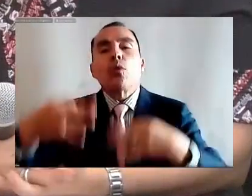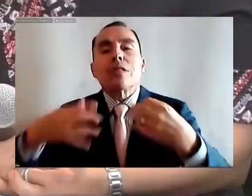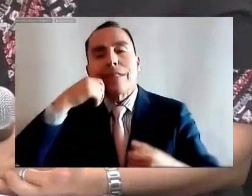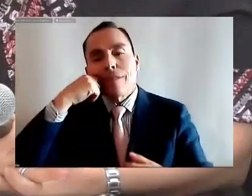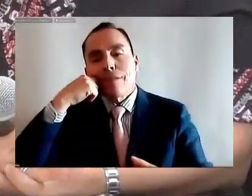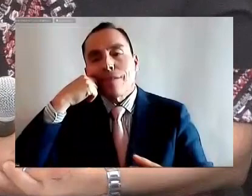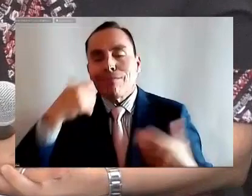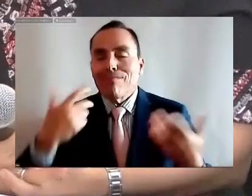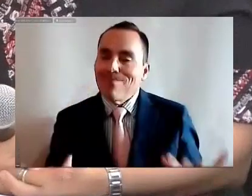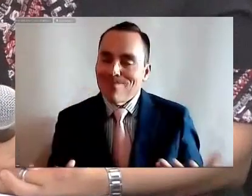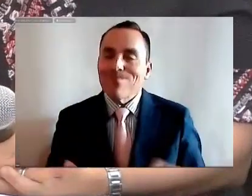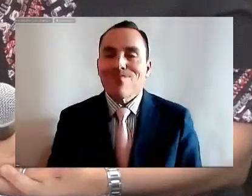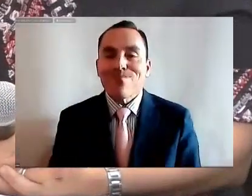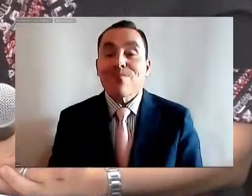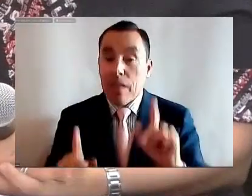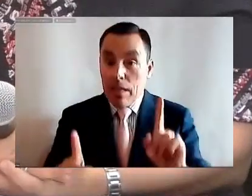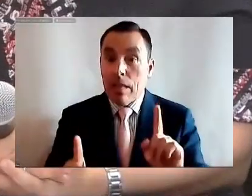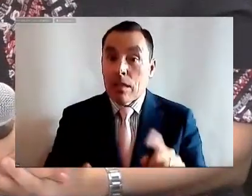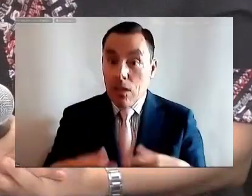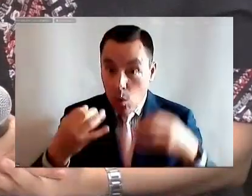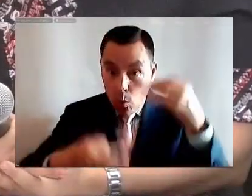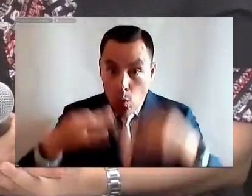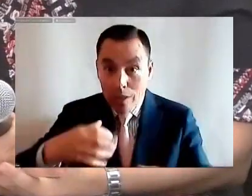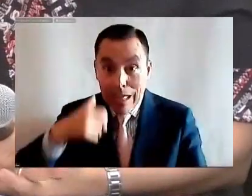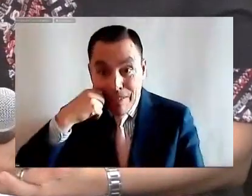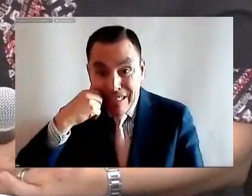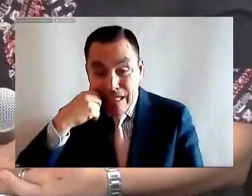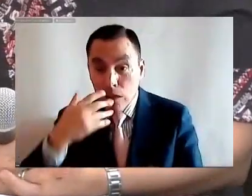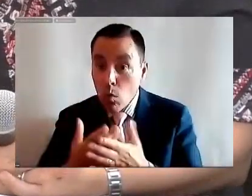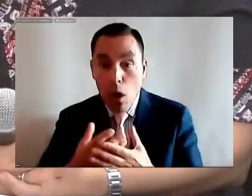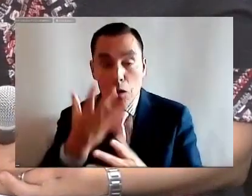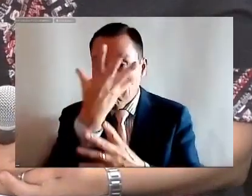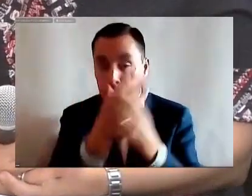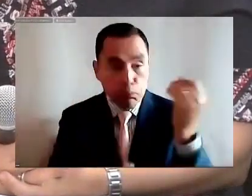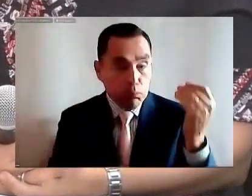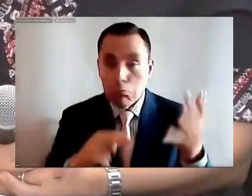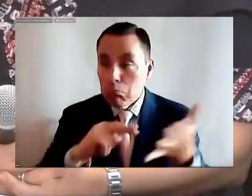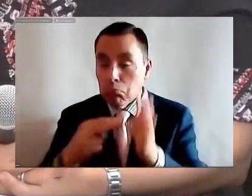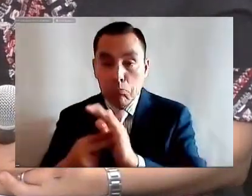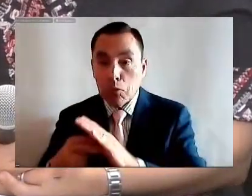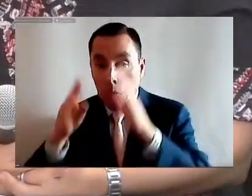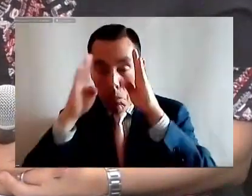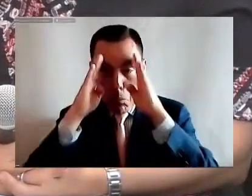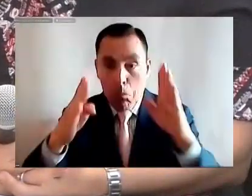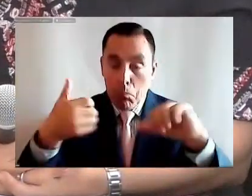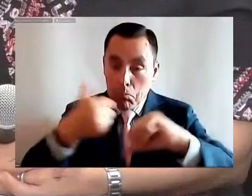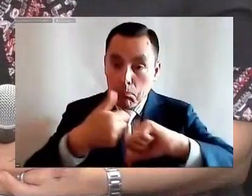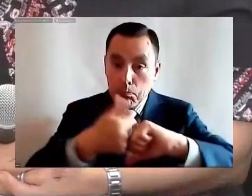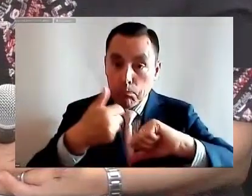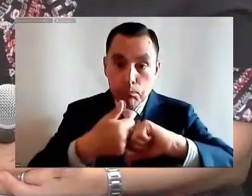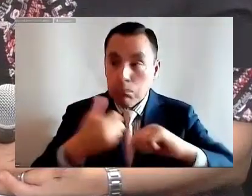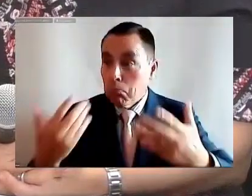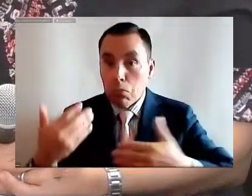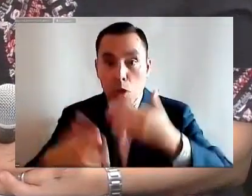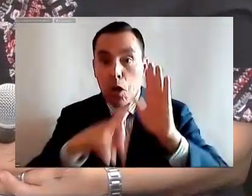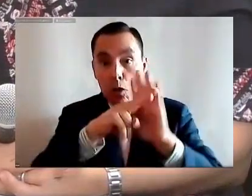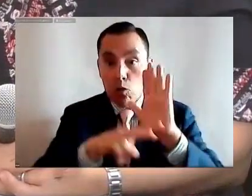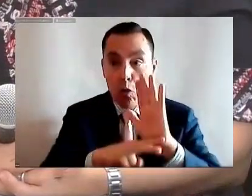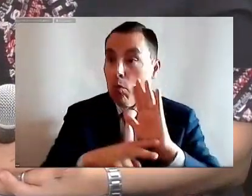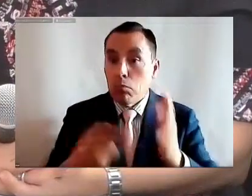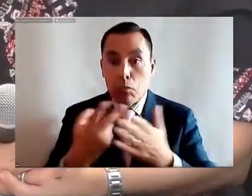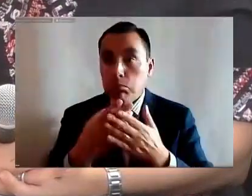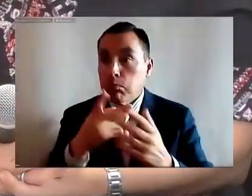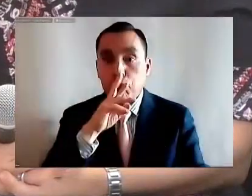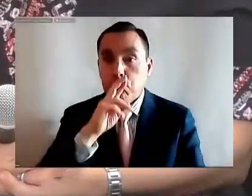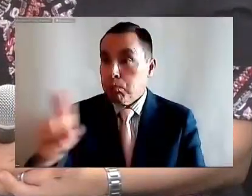Bueno, si hacer justicia material significa resolver teniendo en cuenta la perspectiva de género y teniendo en cuenta que las normas producen resultados distintos cuando se